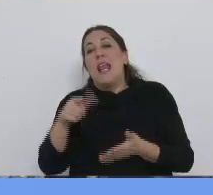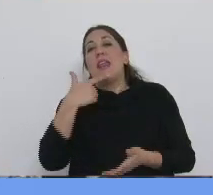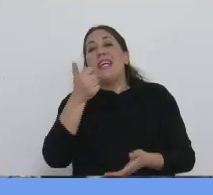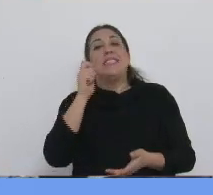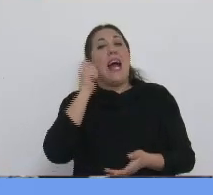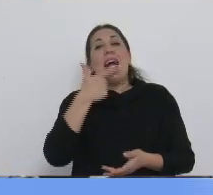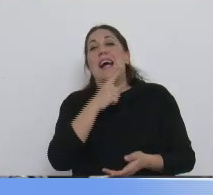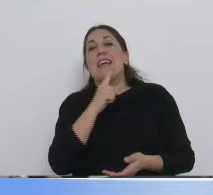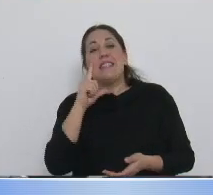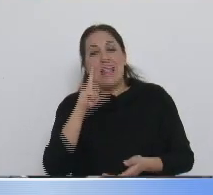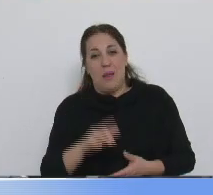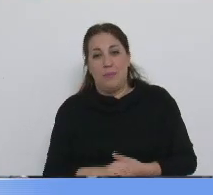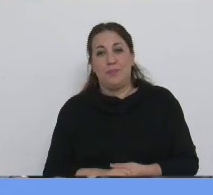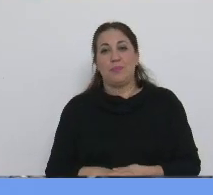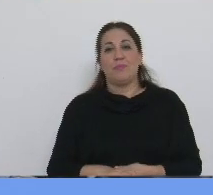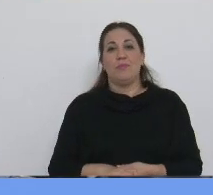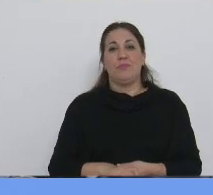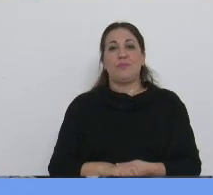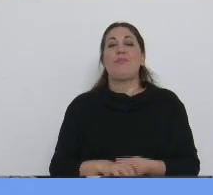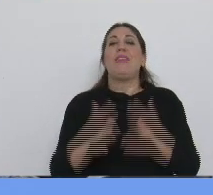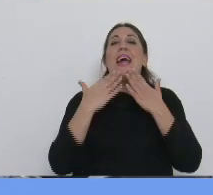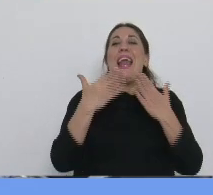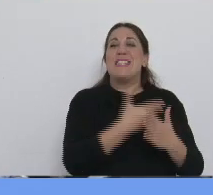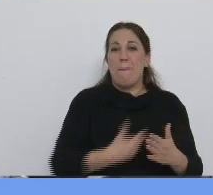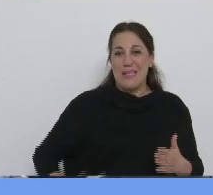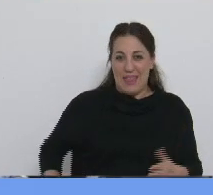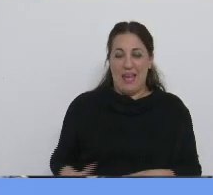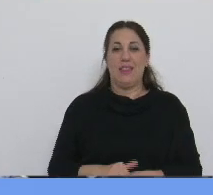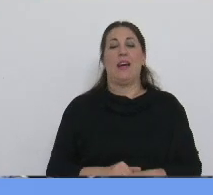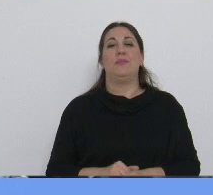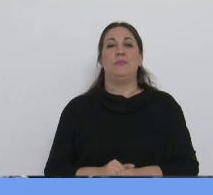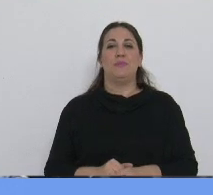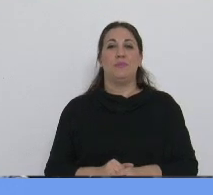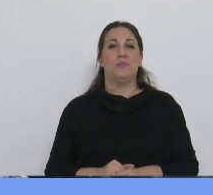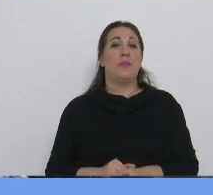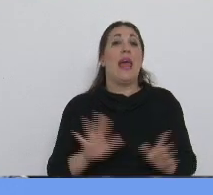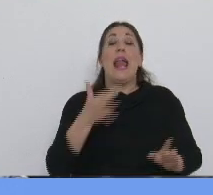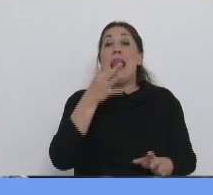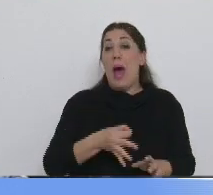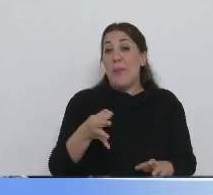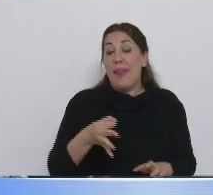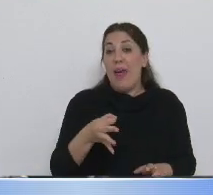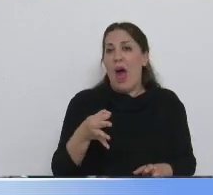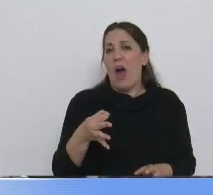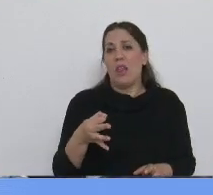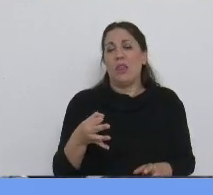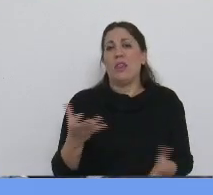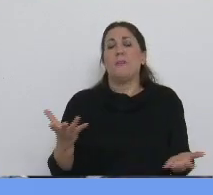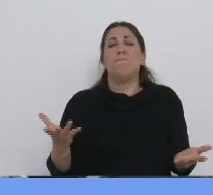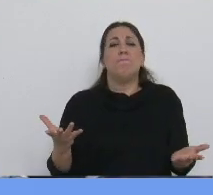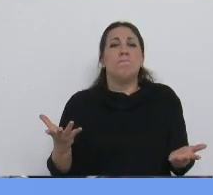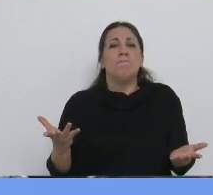gracias señora presidenta bueno la verdad que no encuentro